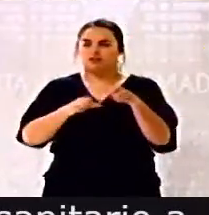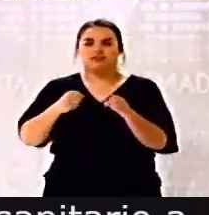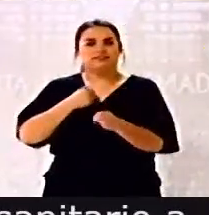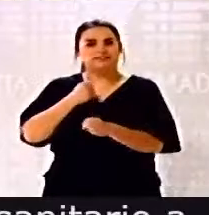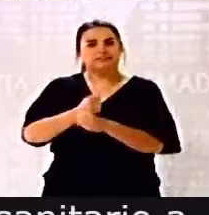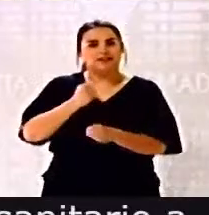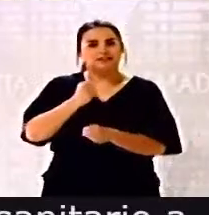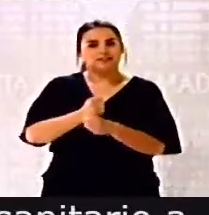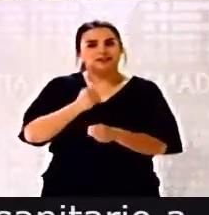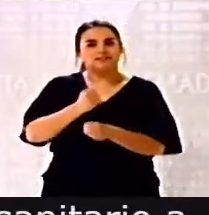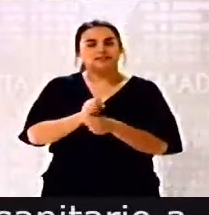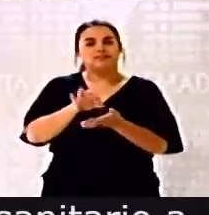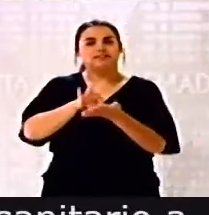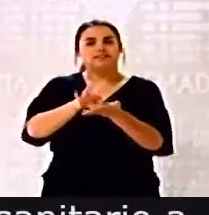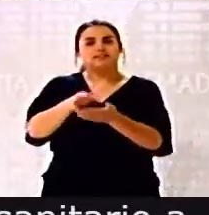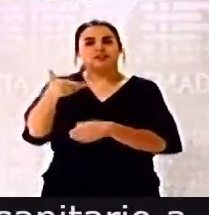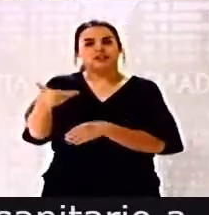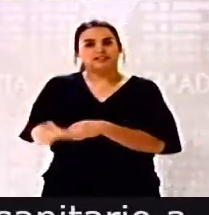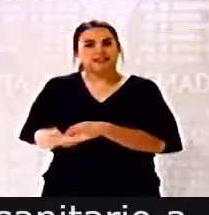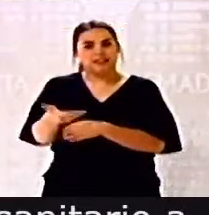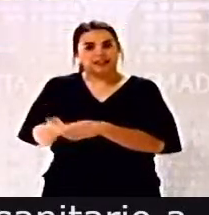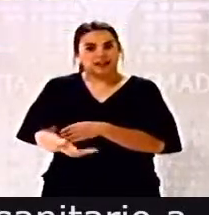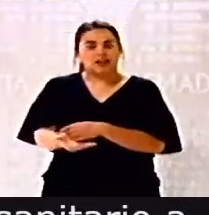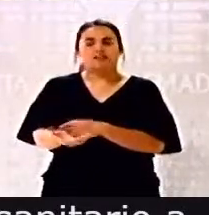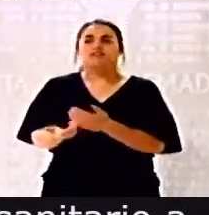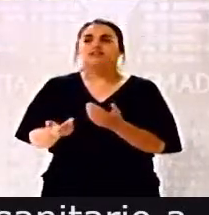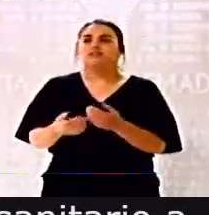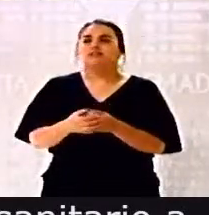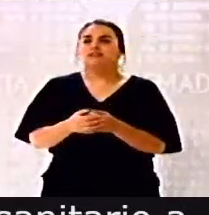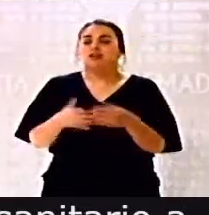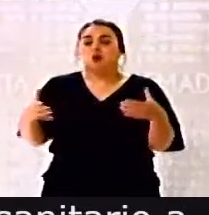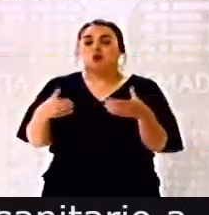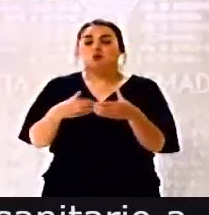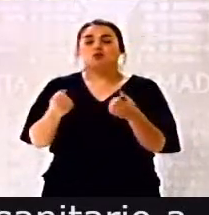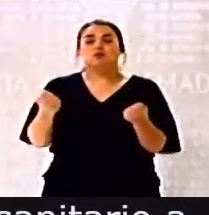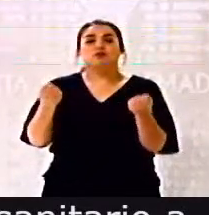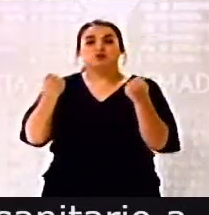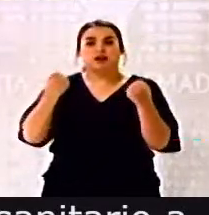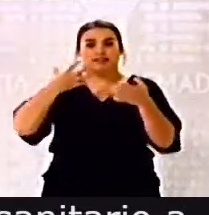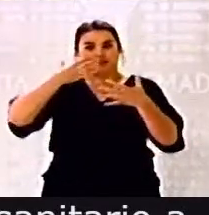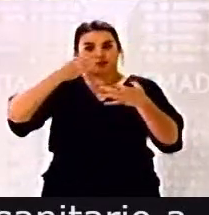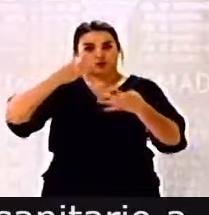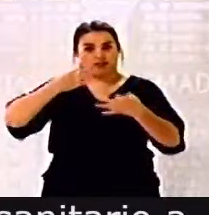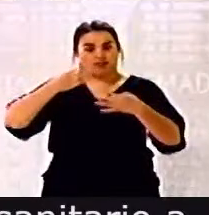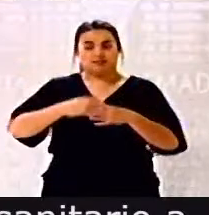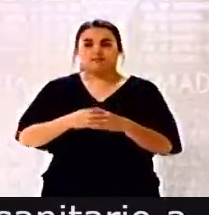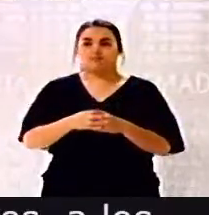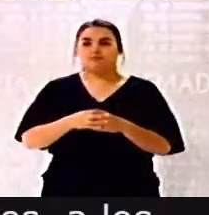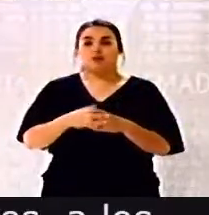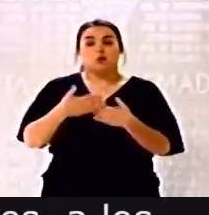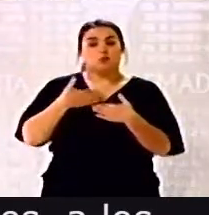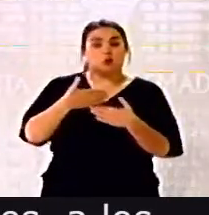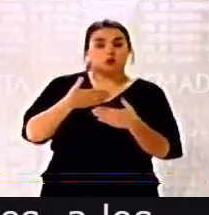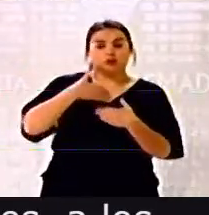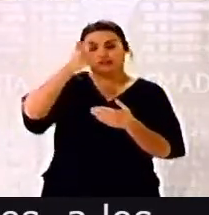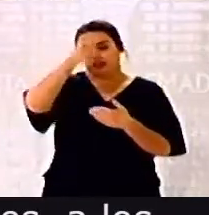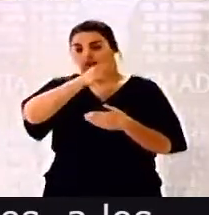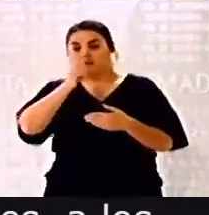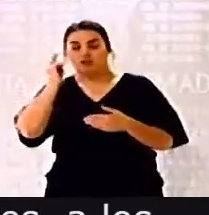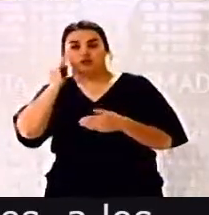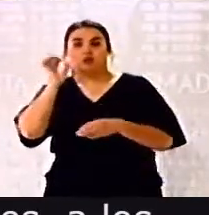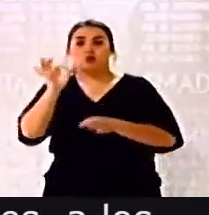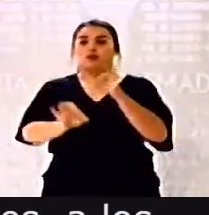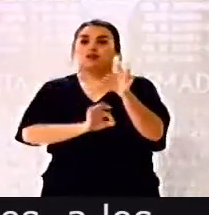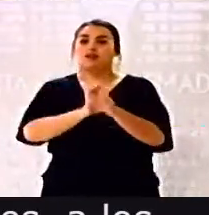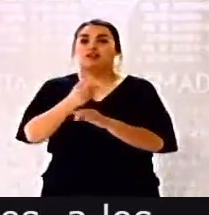trabajadores de los servicios esenciales, aquellos cuerpos y fuerzas de seguridad, aquellos voluntarios y voluntarias de organizaciones